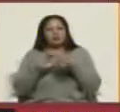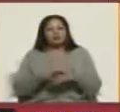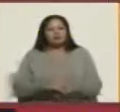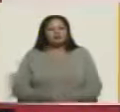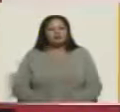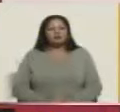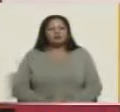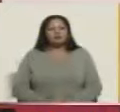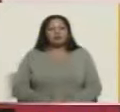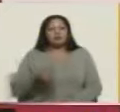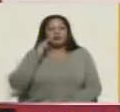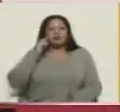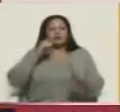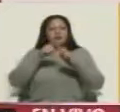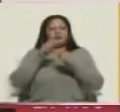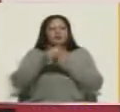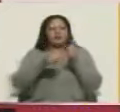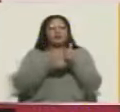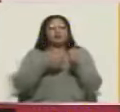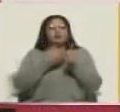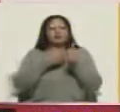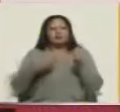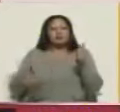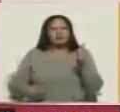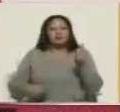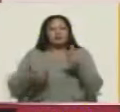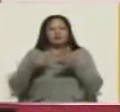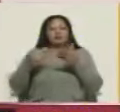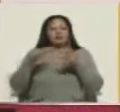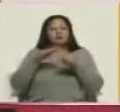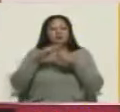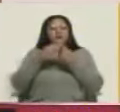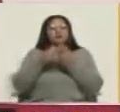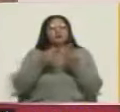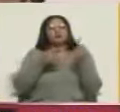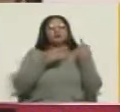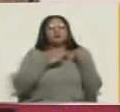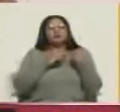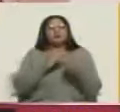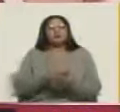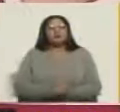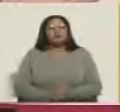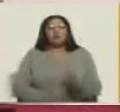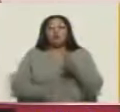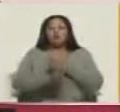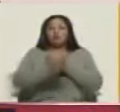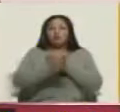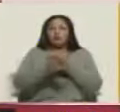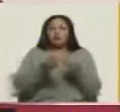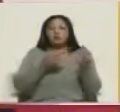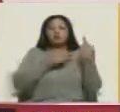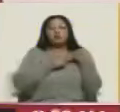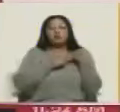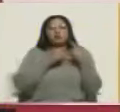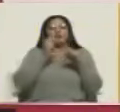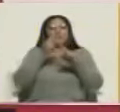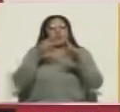Rander ha sido designado vicepresidente de Asuntos Internacionales, sigue con la responsabilidad de Amazonas, está en la frontera y no tiene problema.